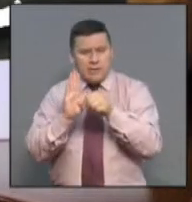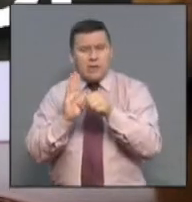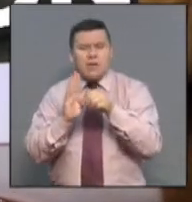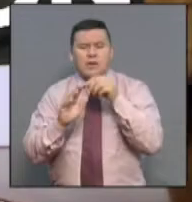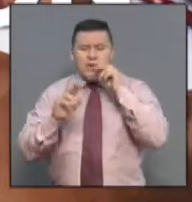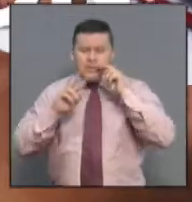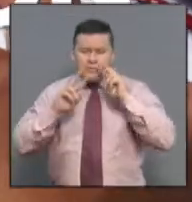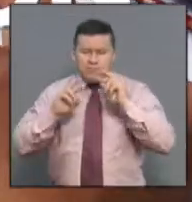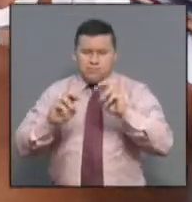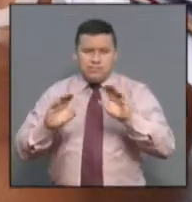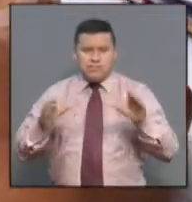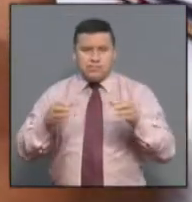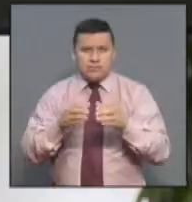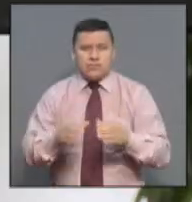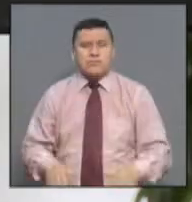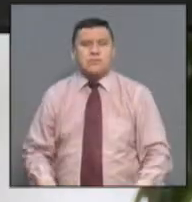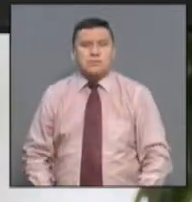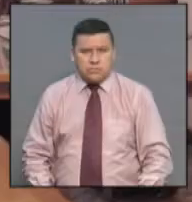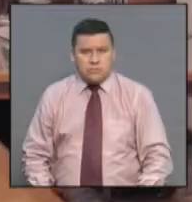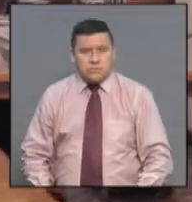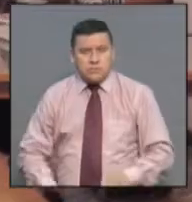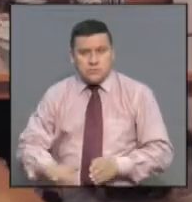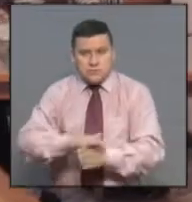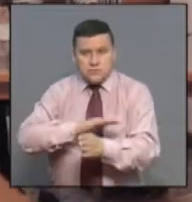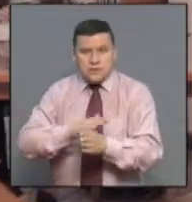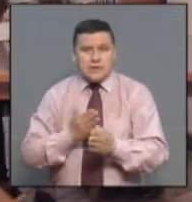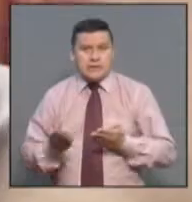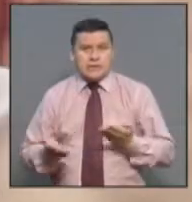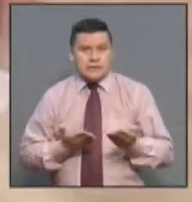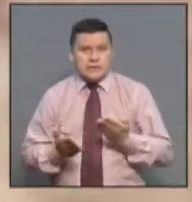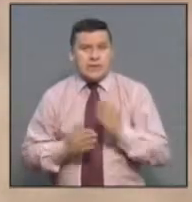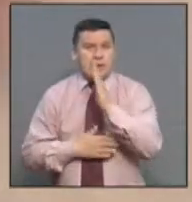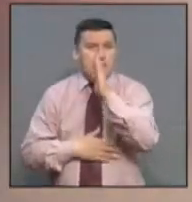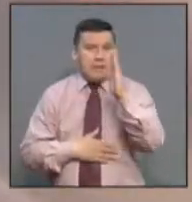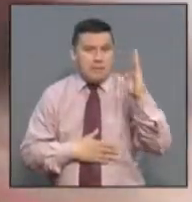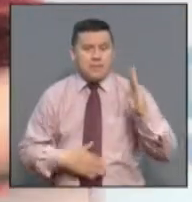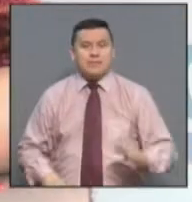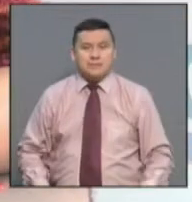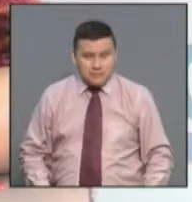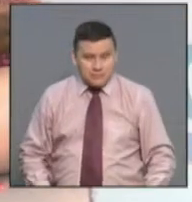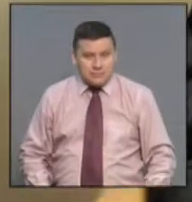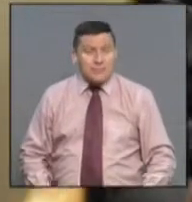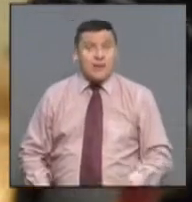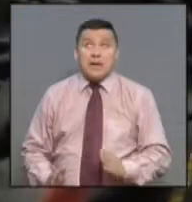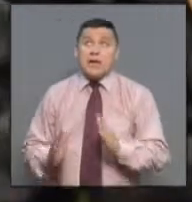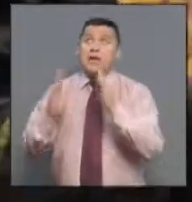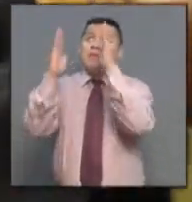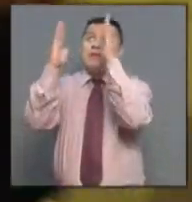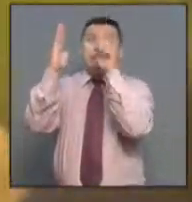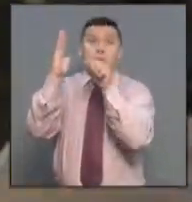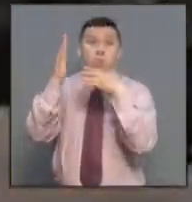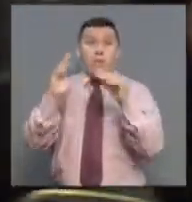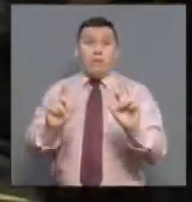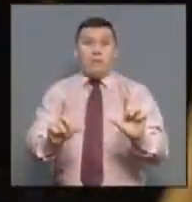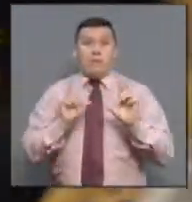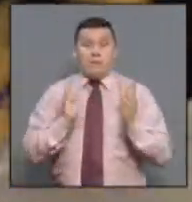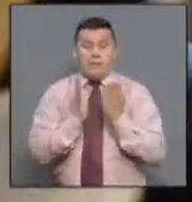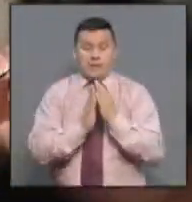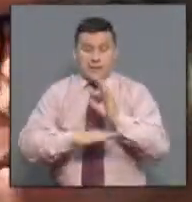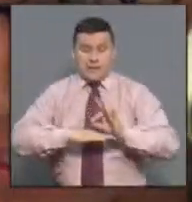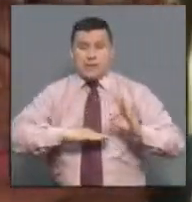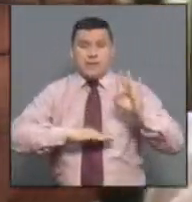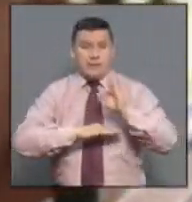de Investigaciones. Acceso al servicio de bibliotecas. Son beneficios que tienen los graduados de la